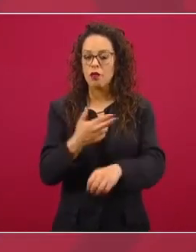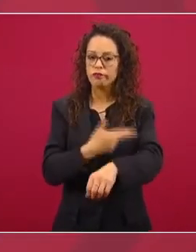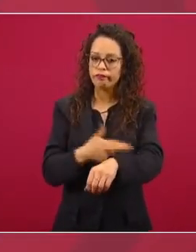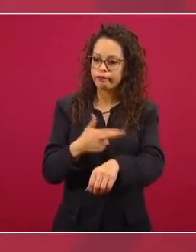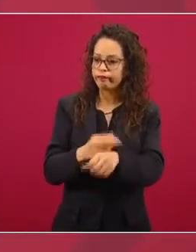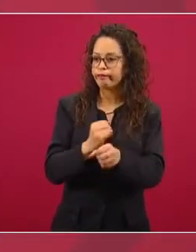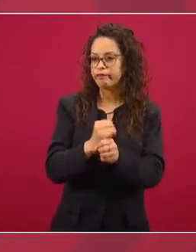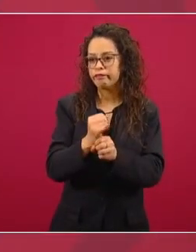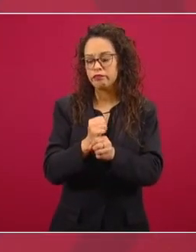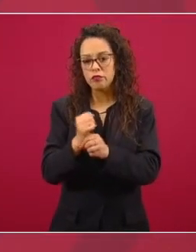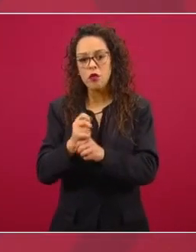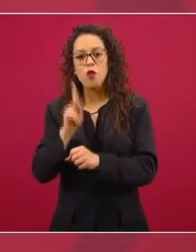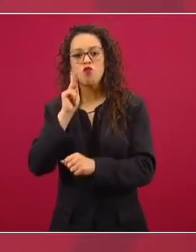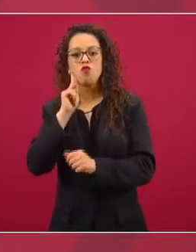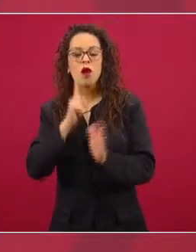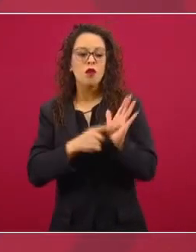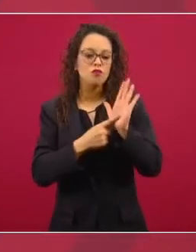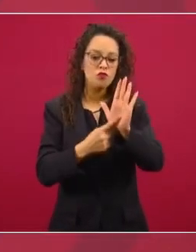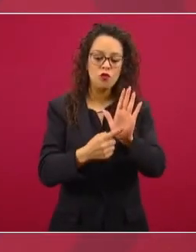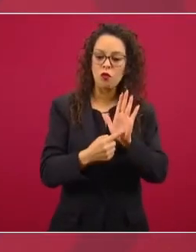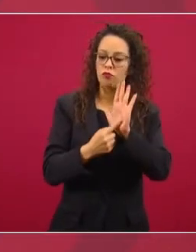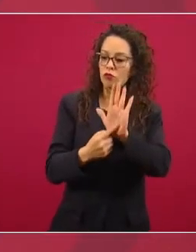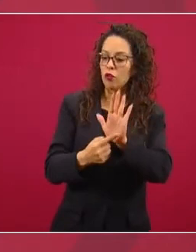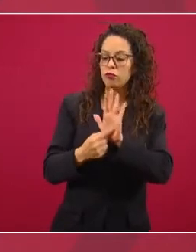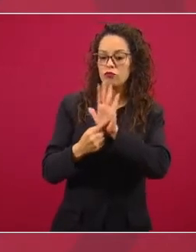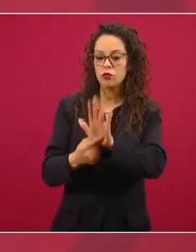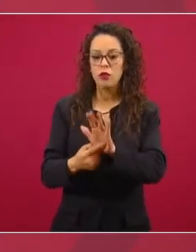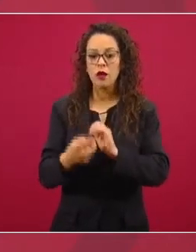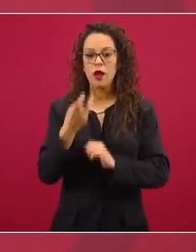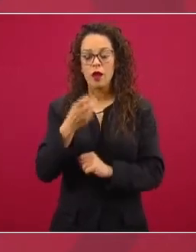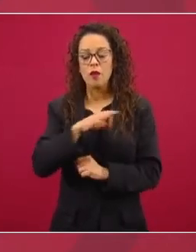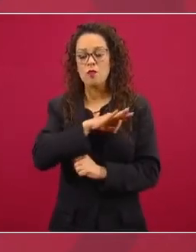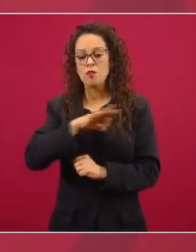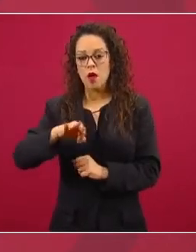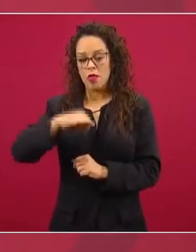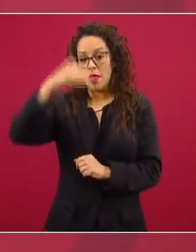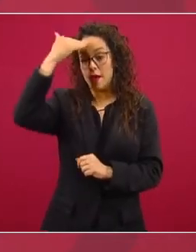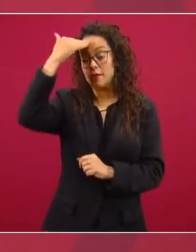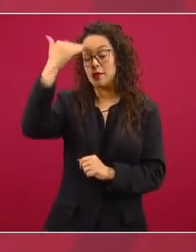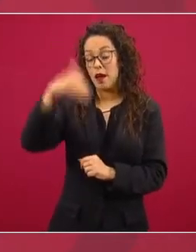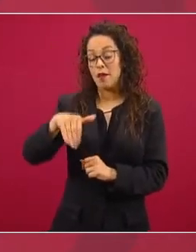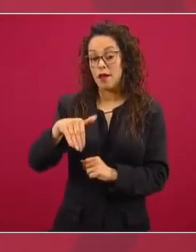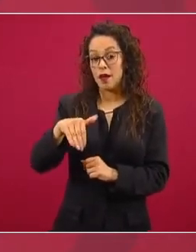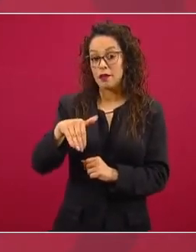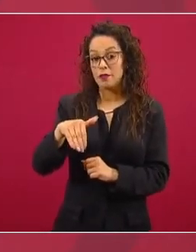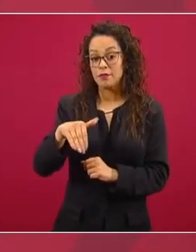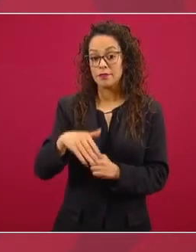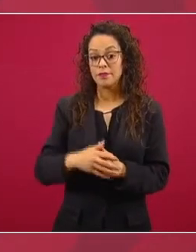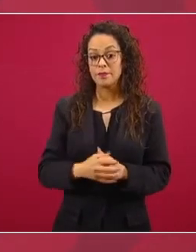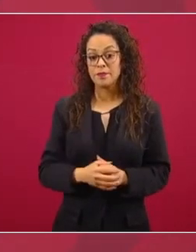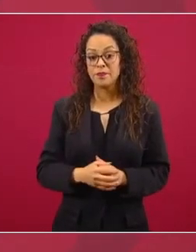las pruebas para saber quiénes,